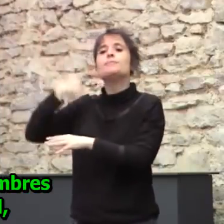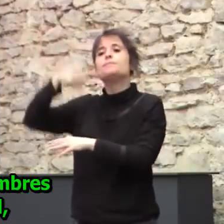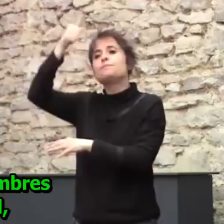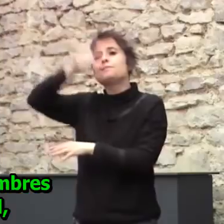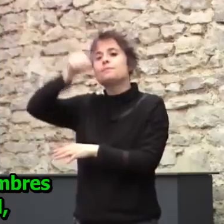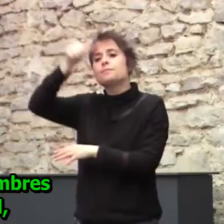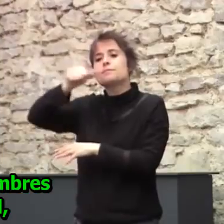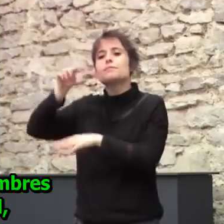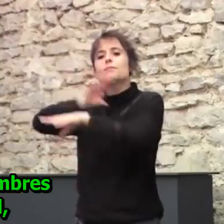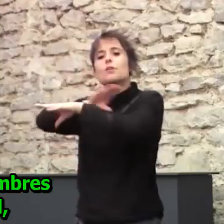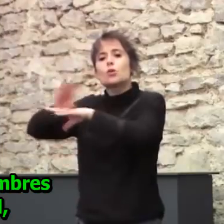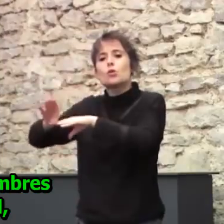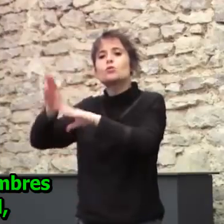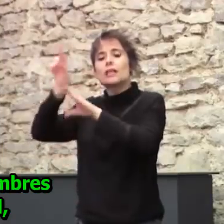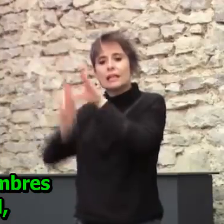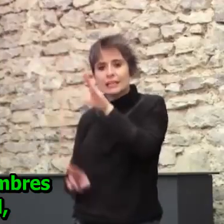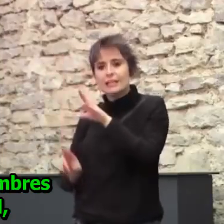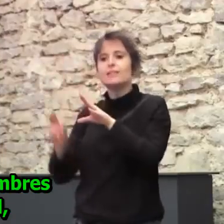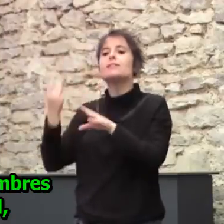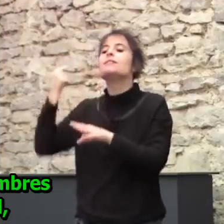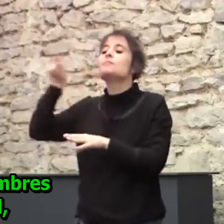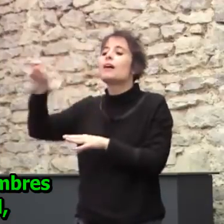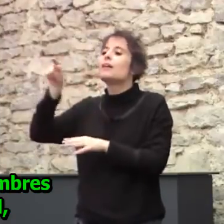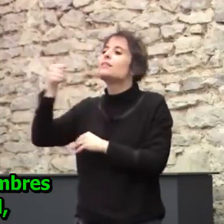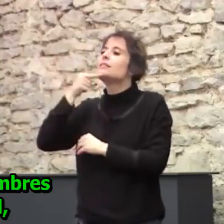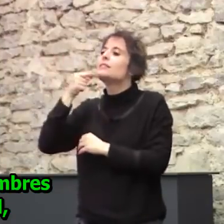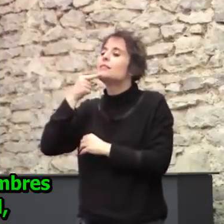que nos comentaban, ¿no?, que